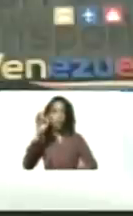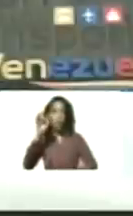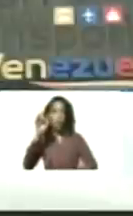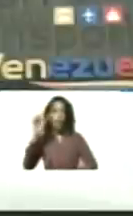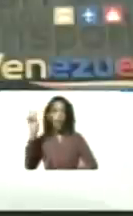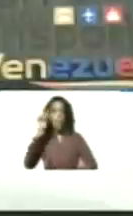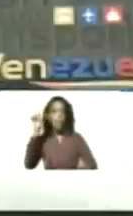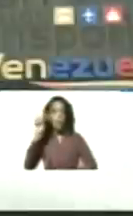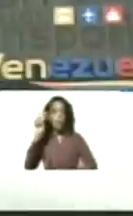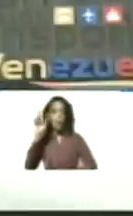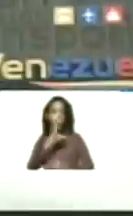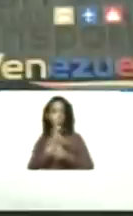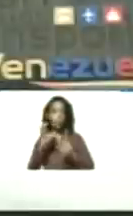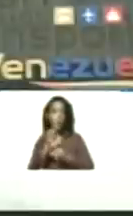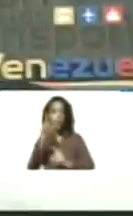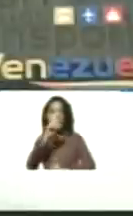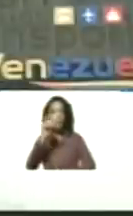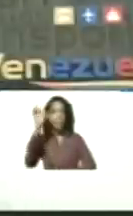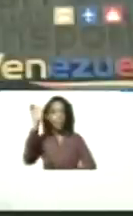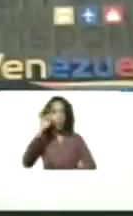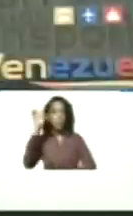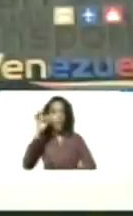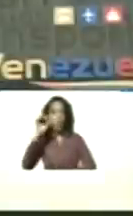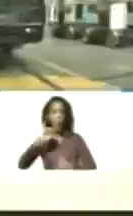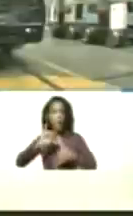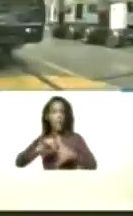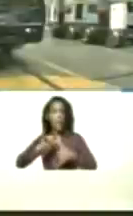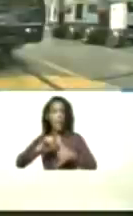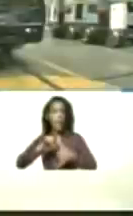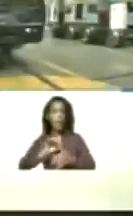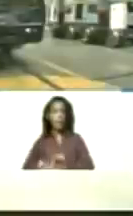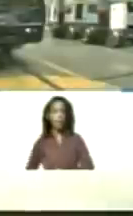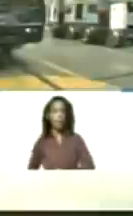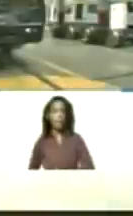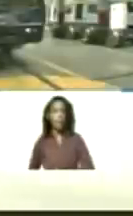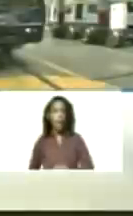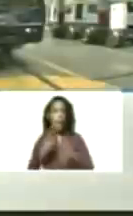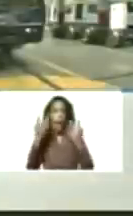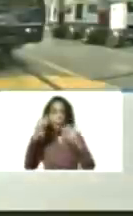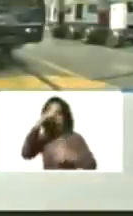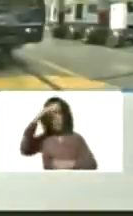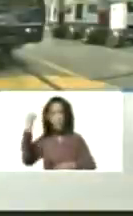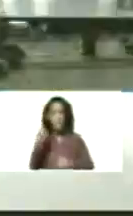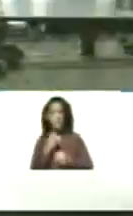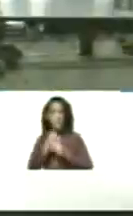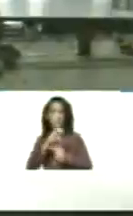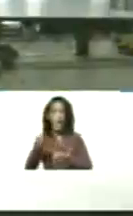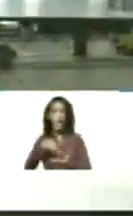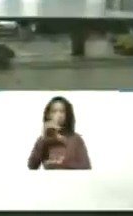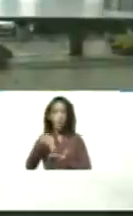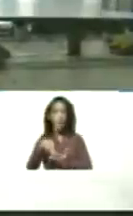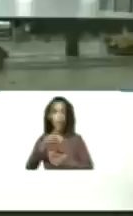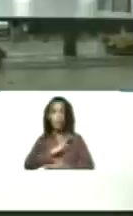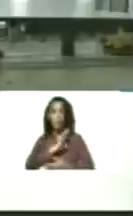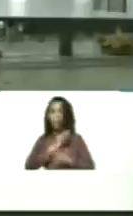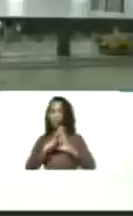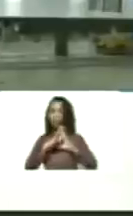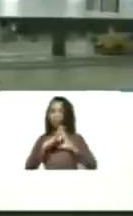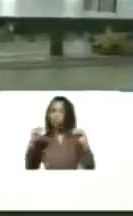venezolanos. 100% ingeniería y mano de obra nacional. Lo tenemos todo.